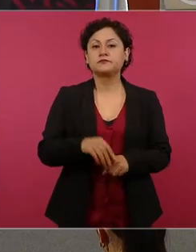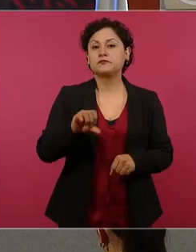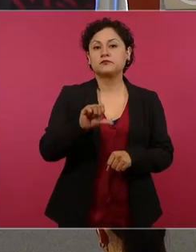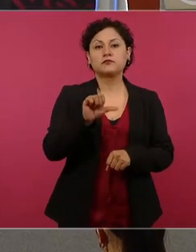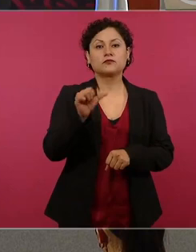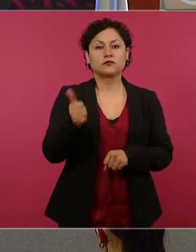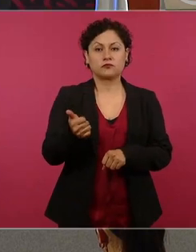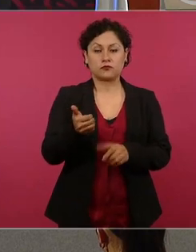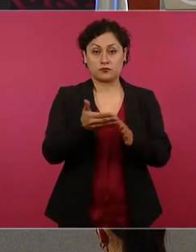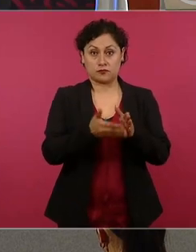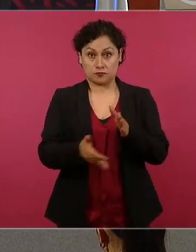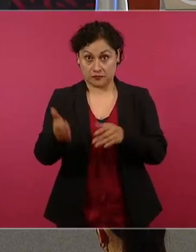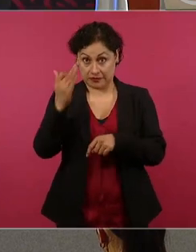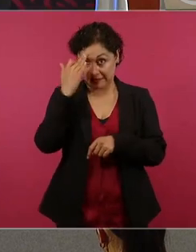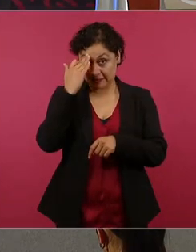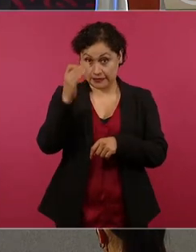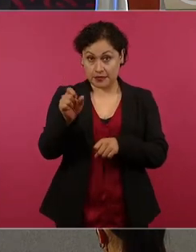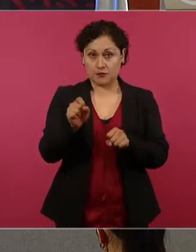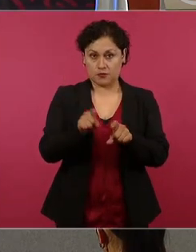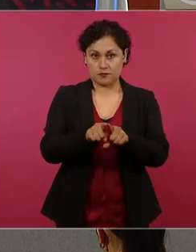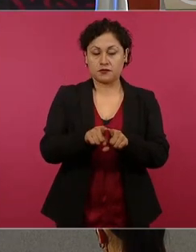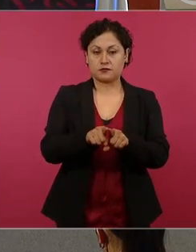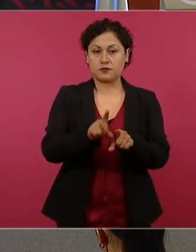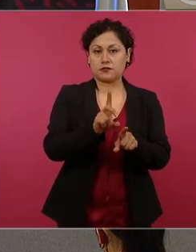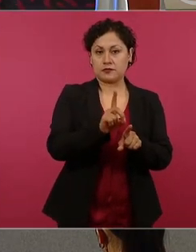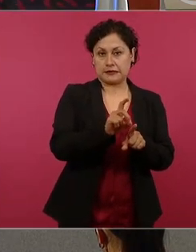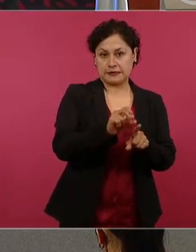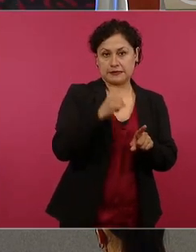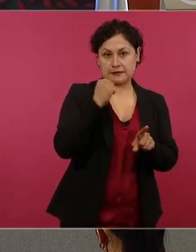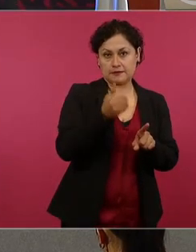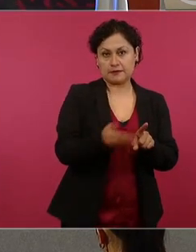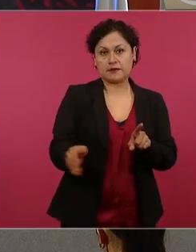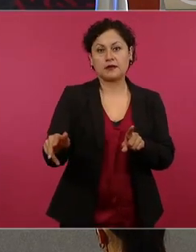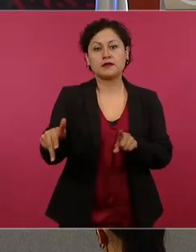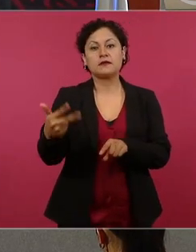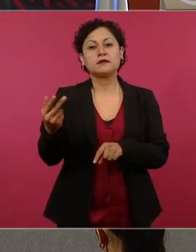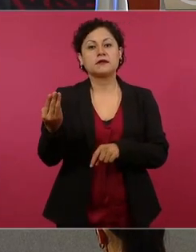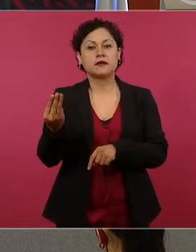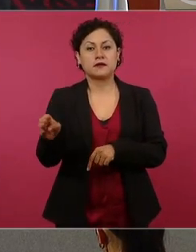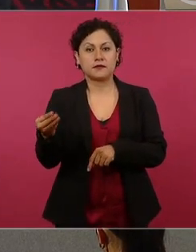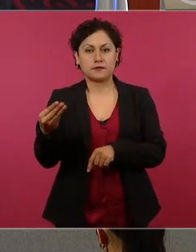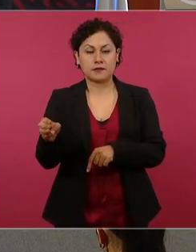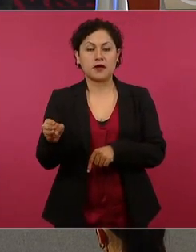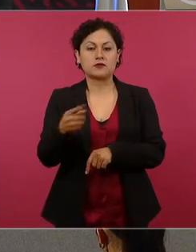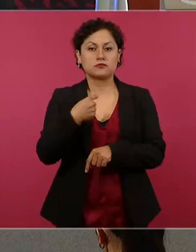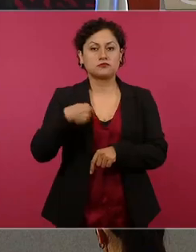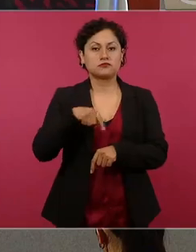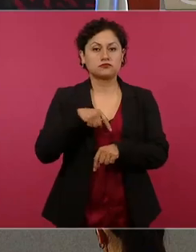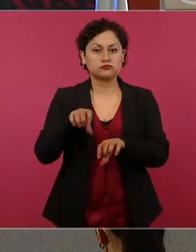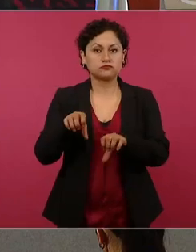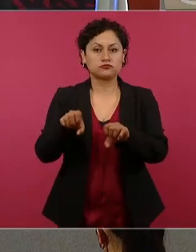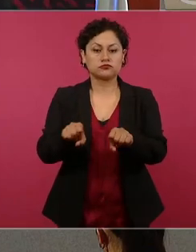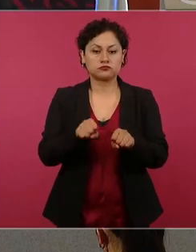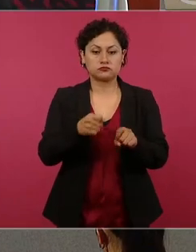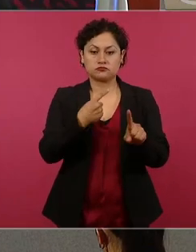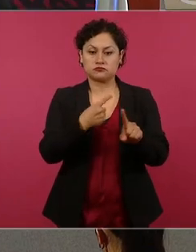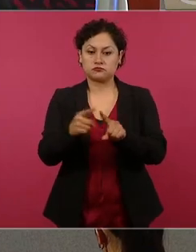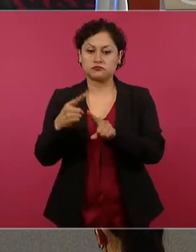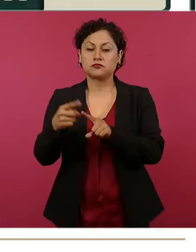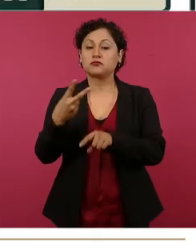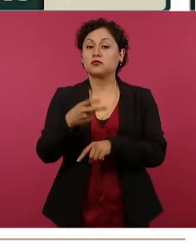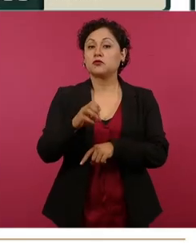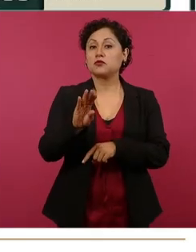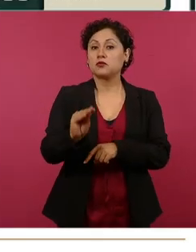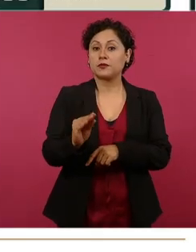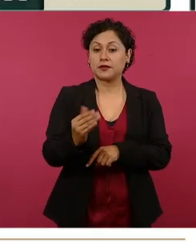en este periodo, como me mencioné, 30 de abril al 13 de mayo, tenemos armas de fuego, 295 armas de